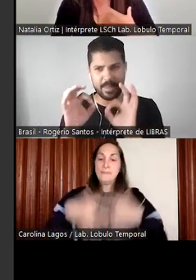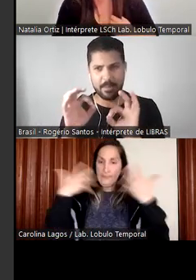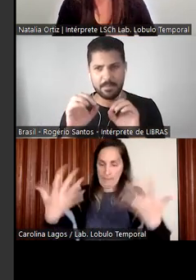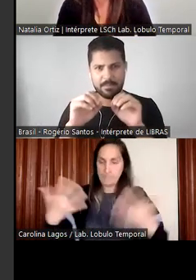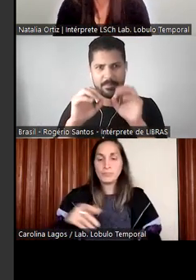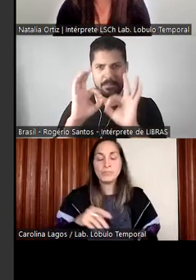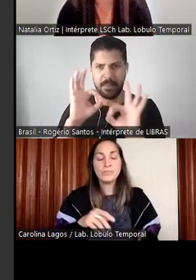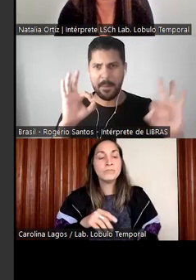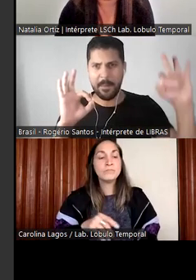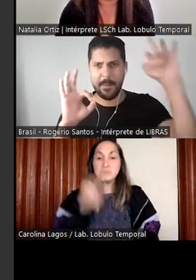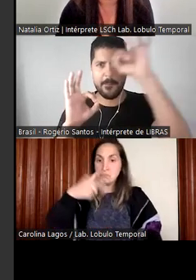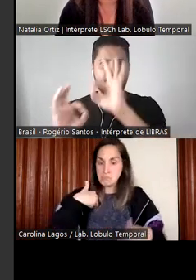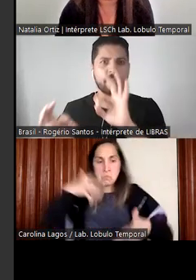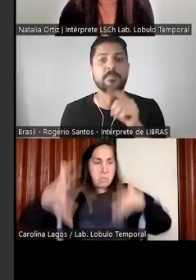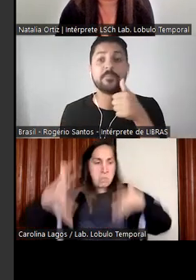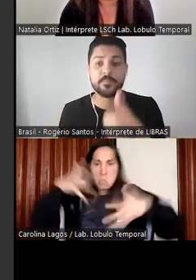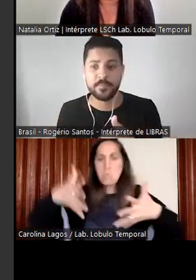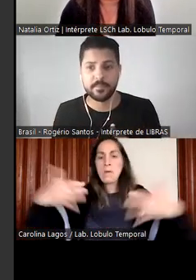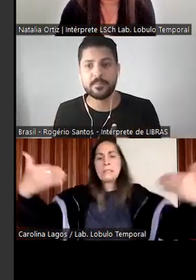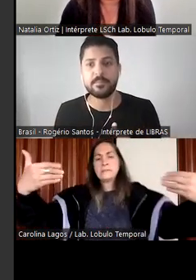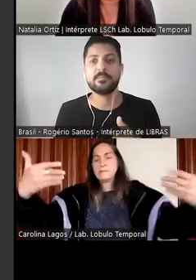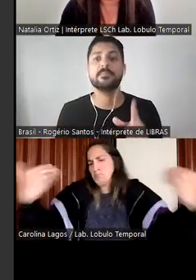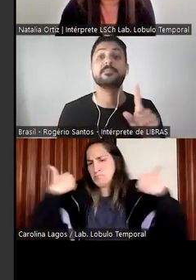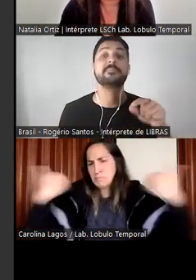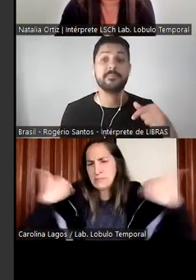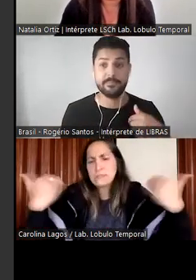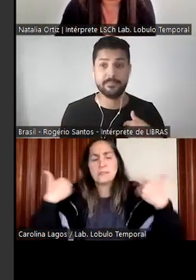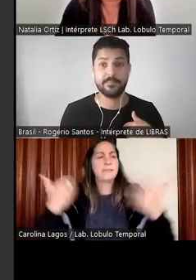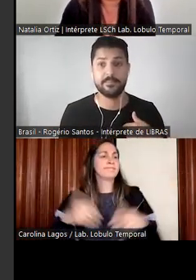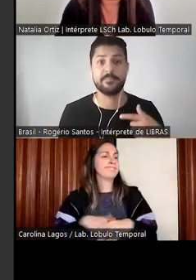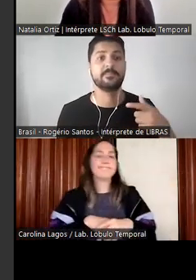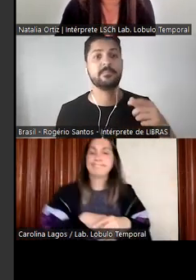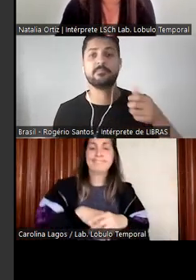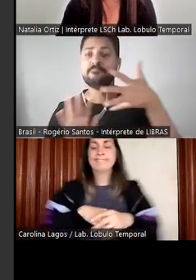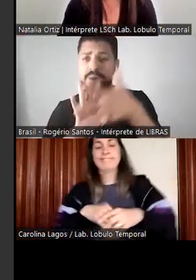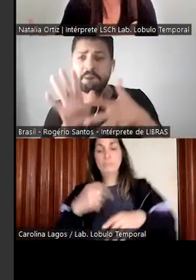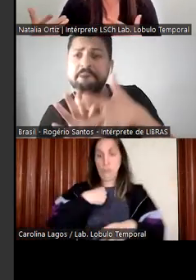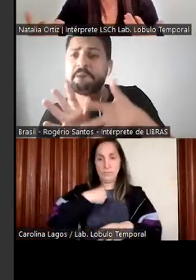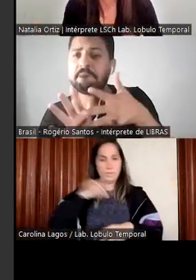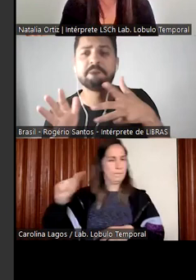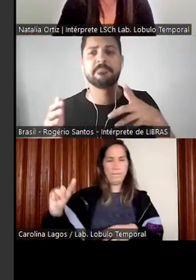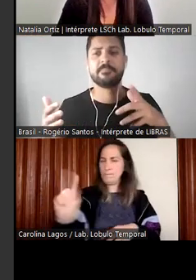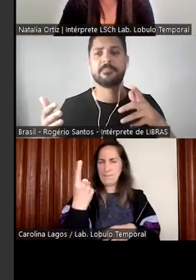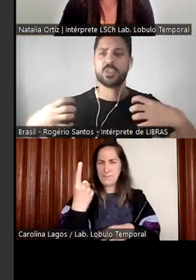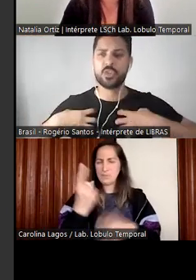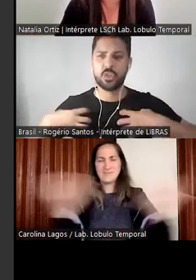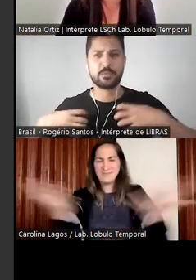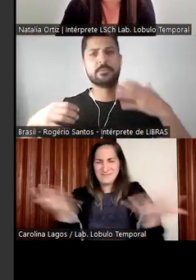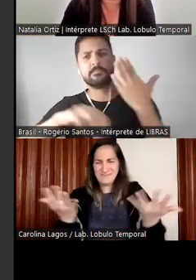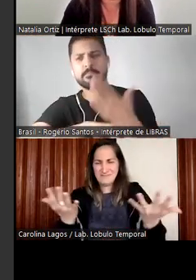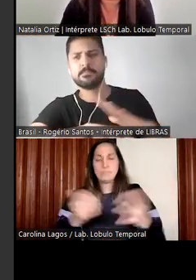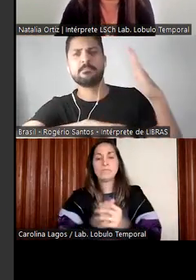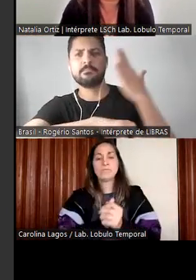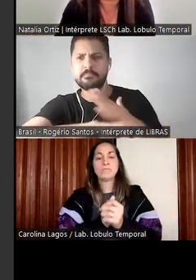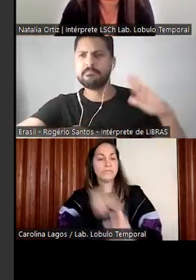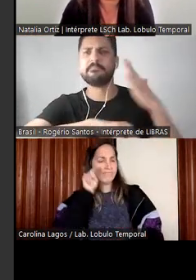ahí. Bien, por ejemplo, entonces nosotros, mientras practicábamos, qué sé yo, ya lo primero